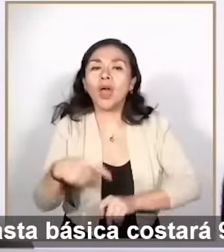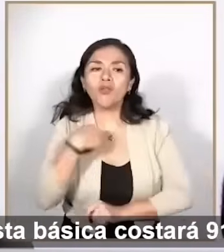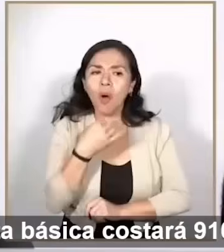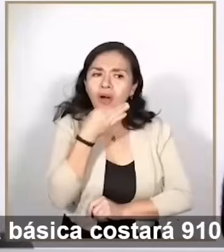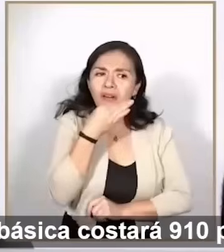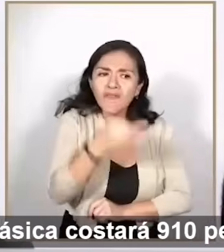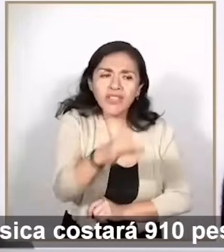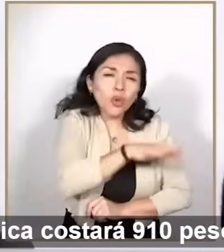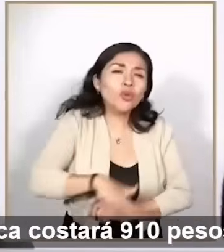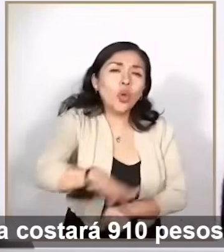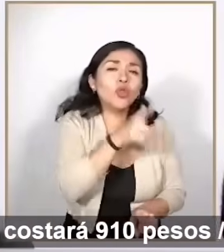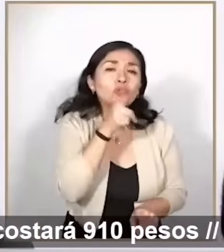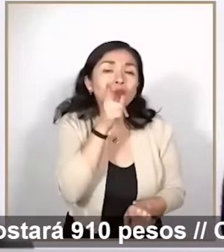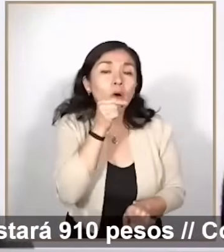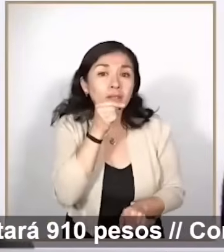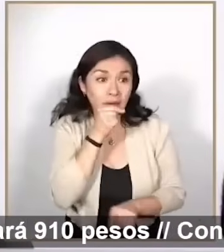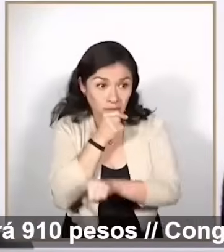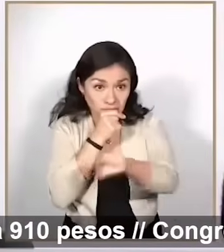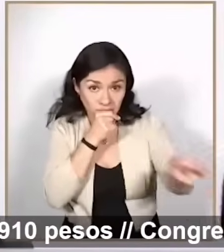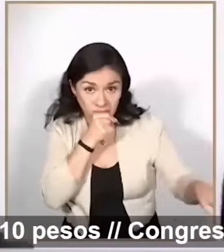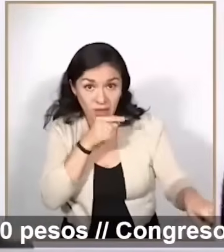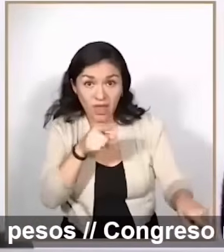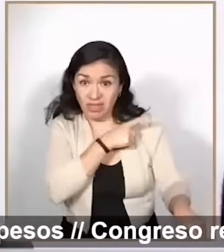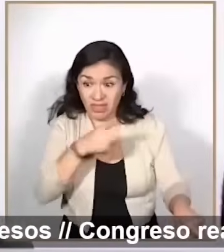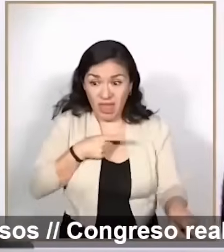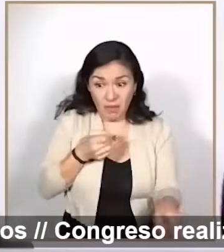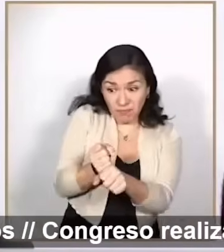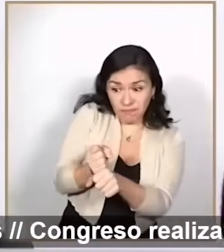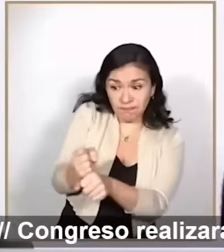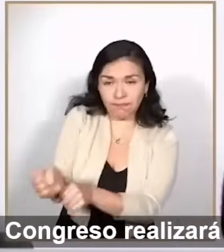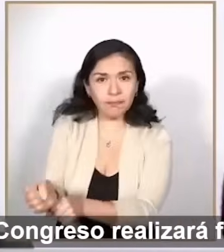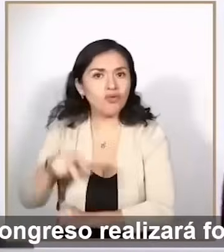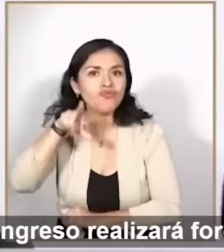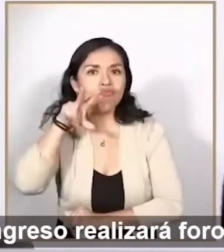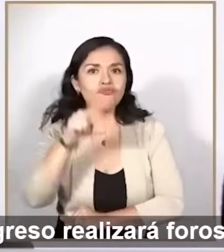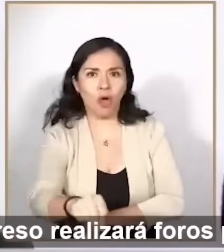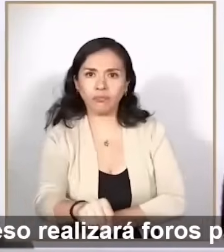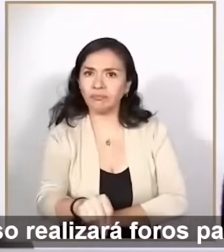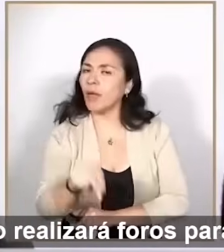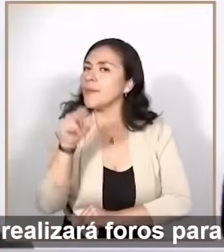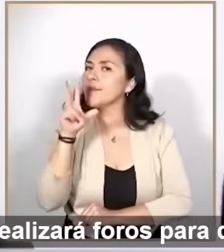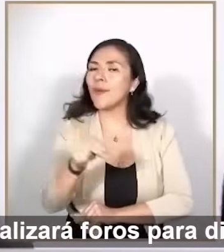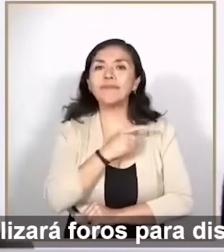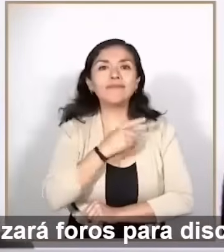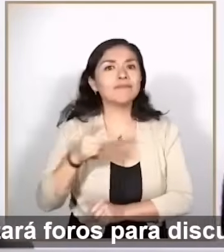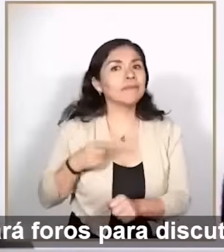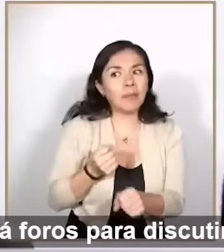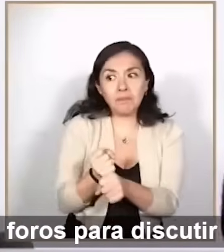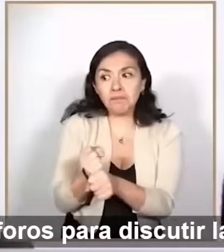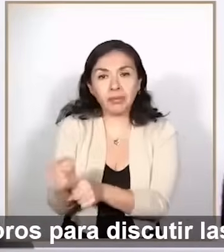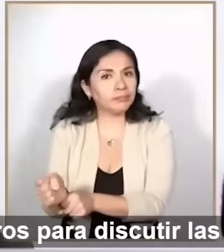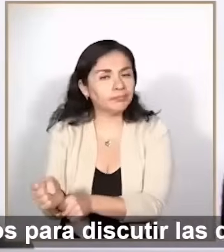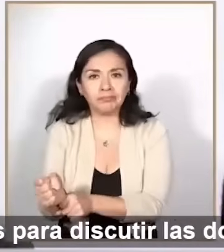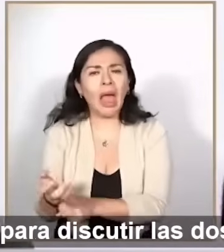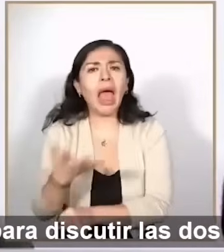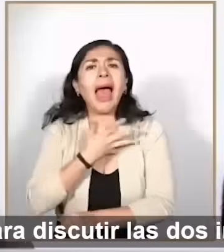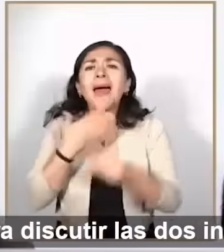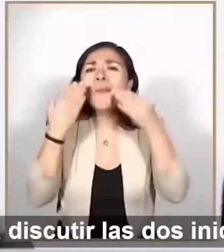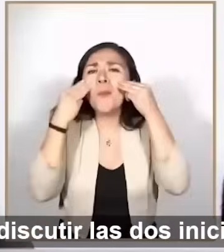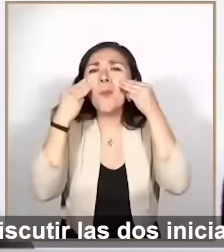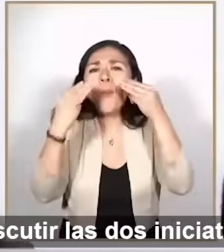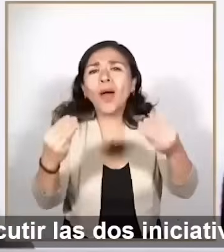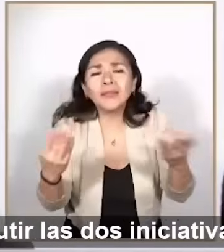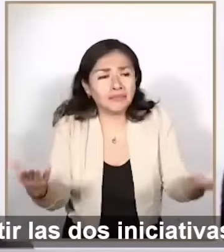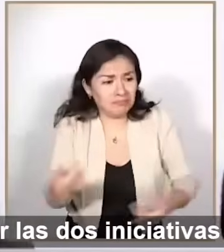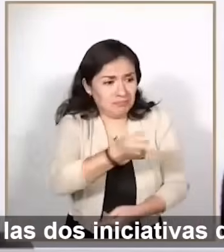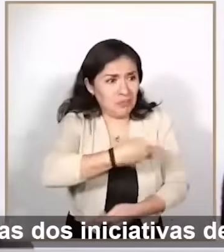de policías no fue reprimir de ninguna manera. ¿Y cómo se demuestra? Porque los